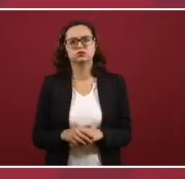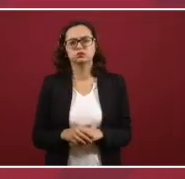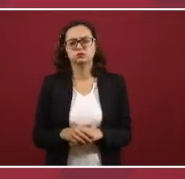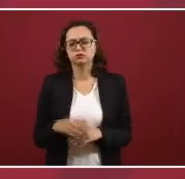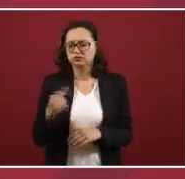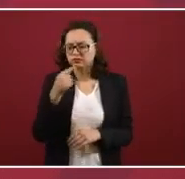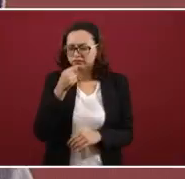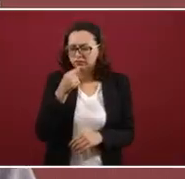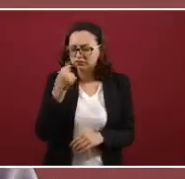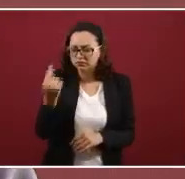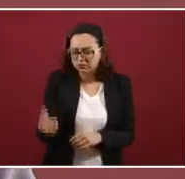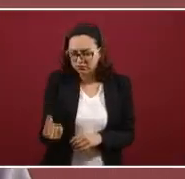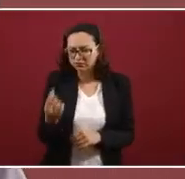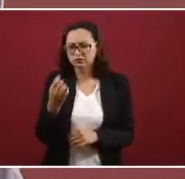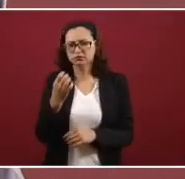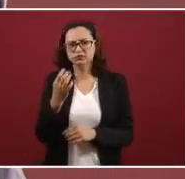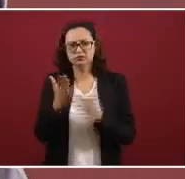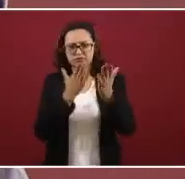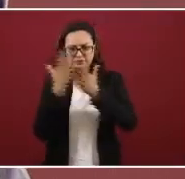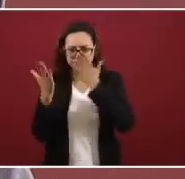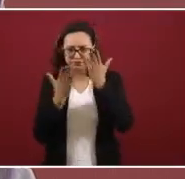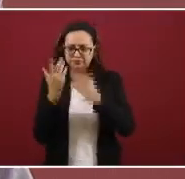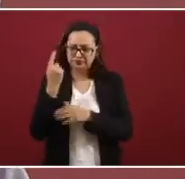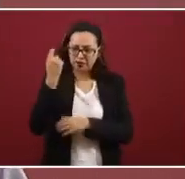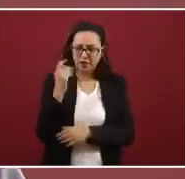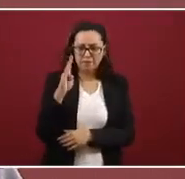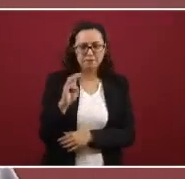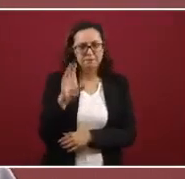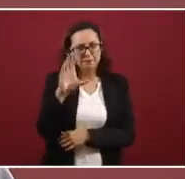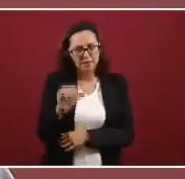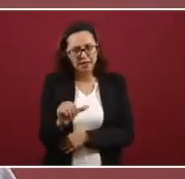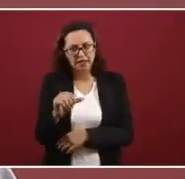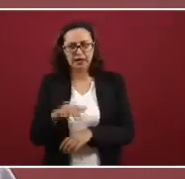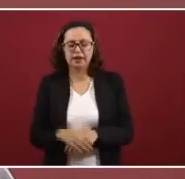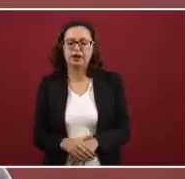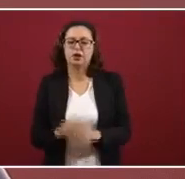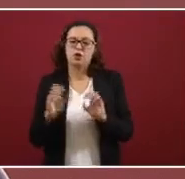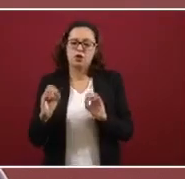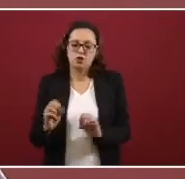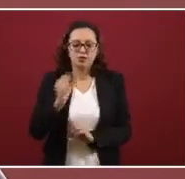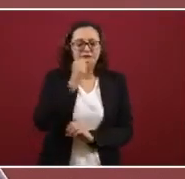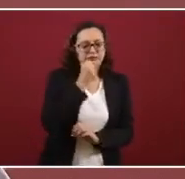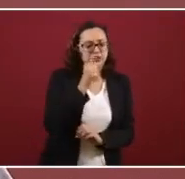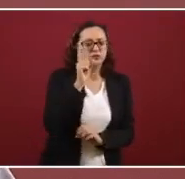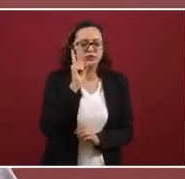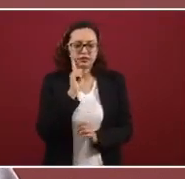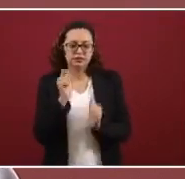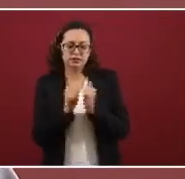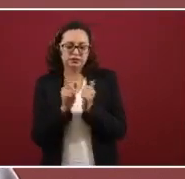hay un niño estudiando que tiene una beca, o hay un niño, una niña con discapacidad,